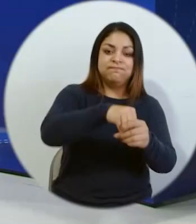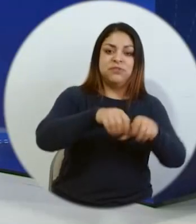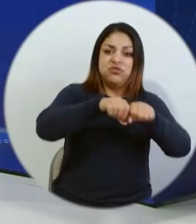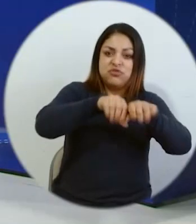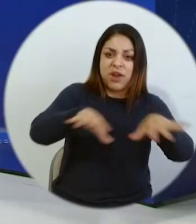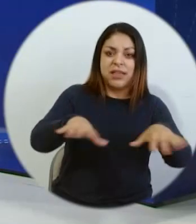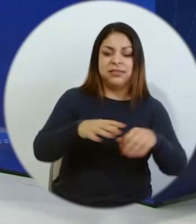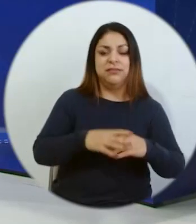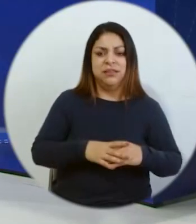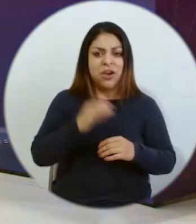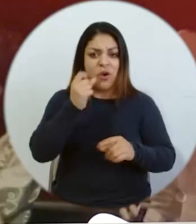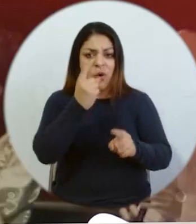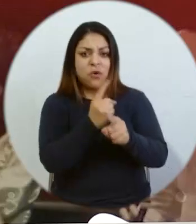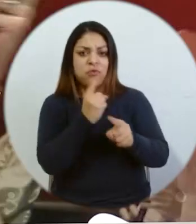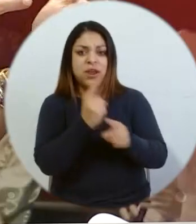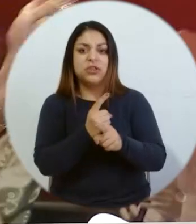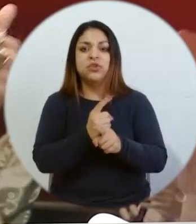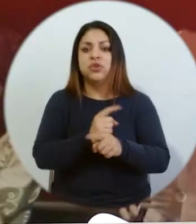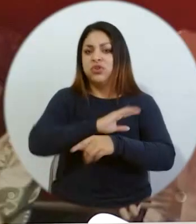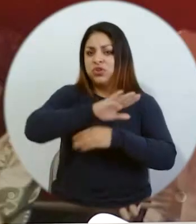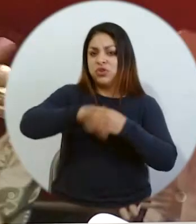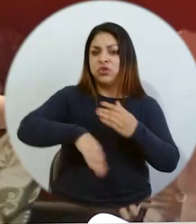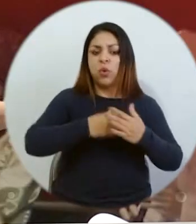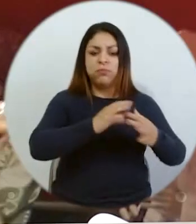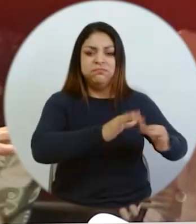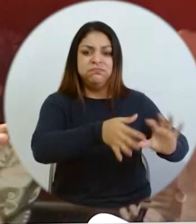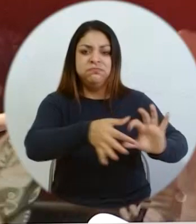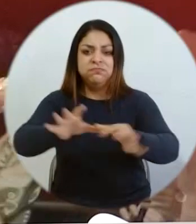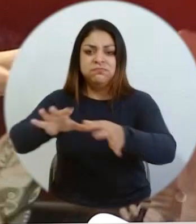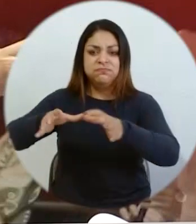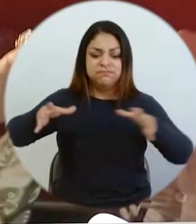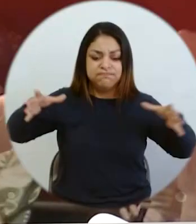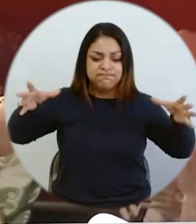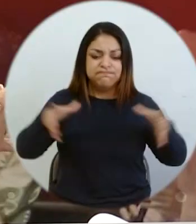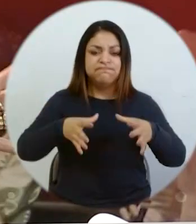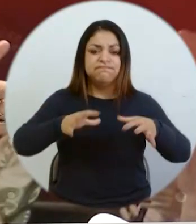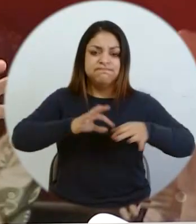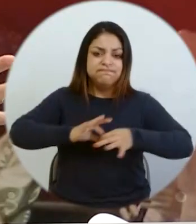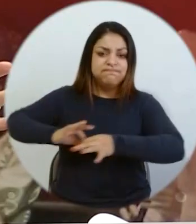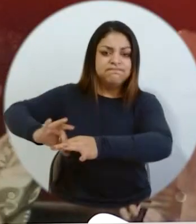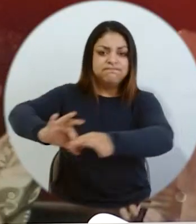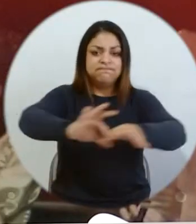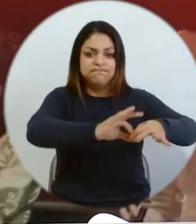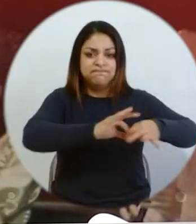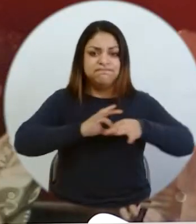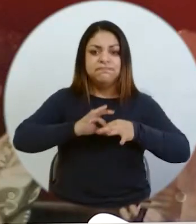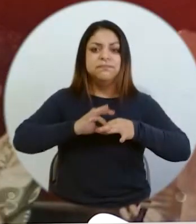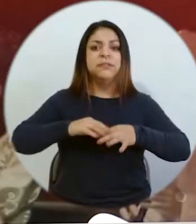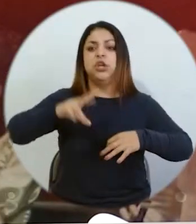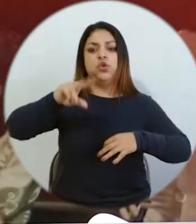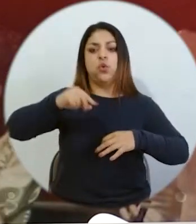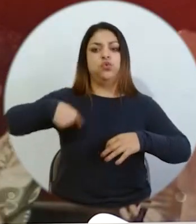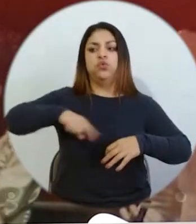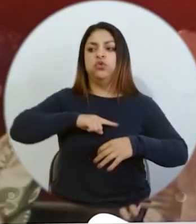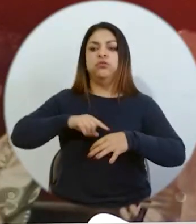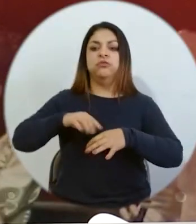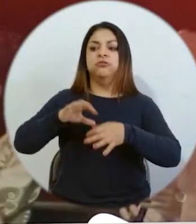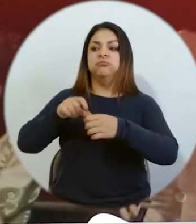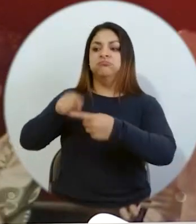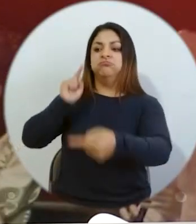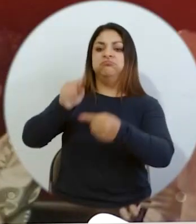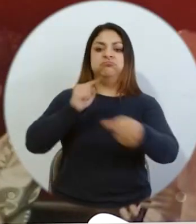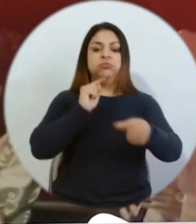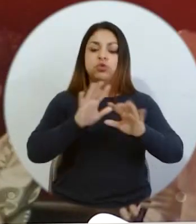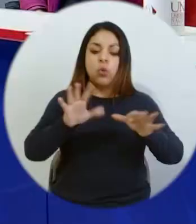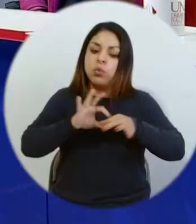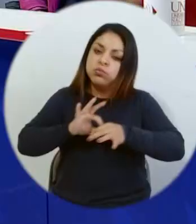institucionalidad muy fuerte y cohesionada, y que nos hablemos entre nosotros y no que entre bomberos nos bajemos la manguera, Así como es. dicen por ahí, es el